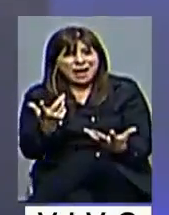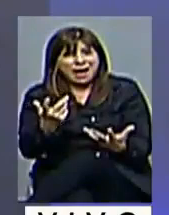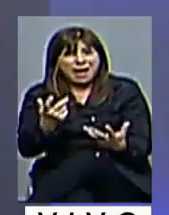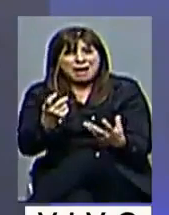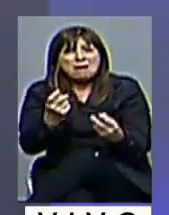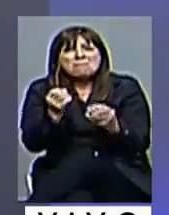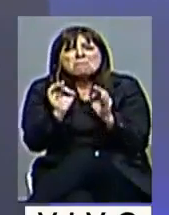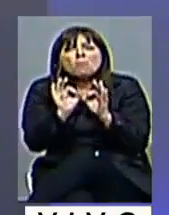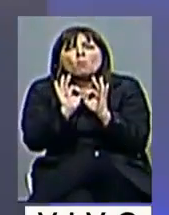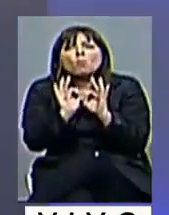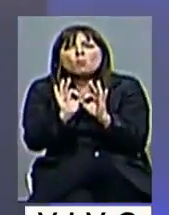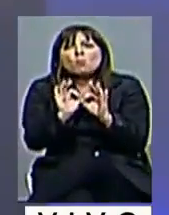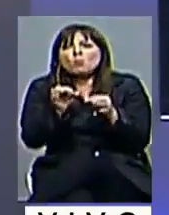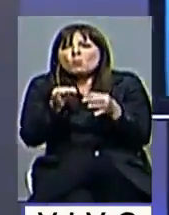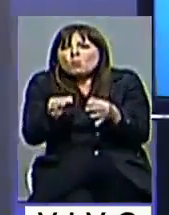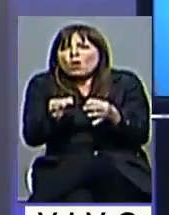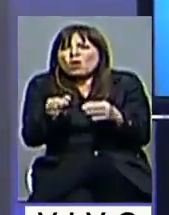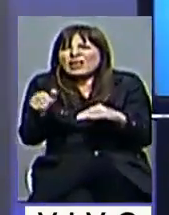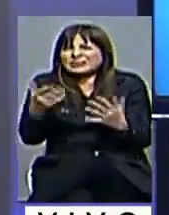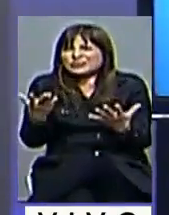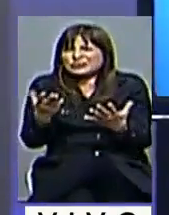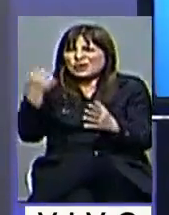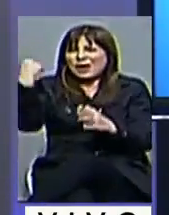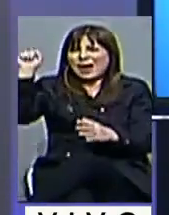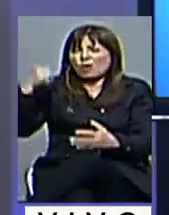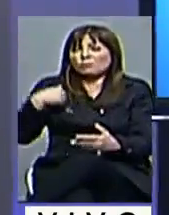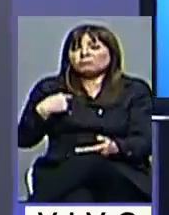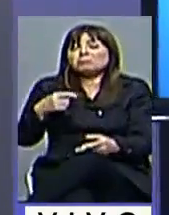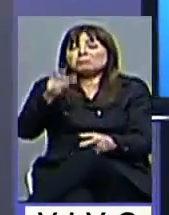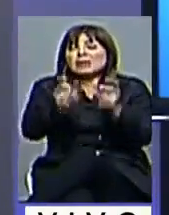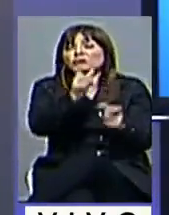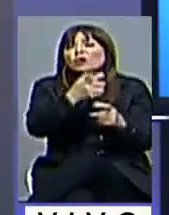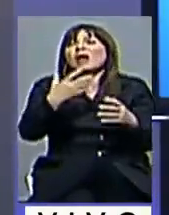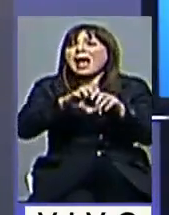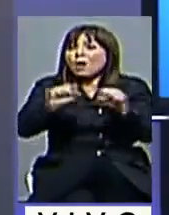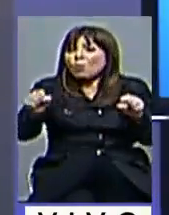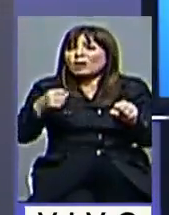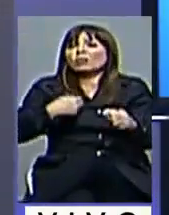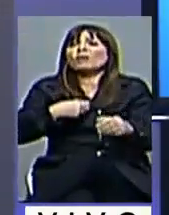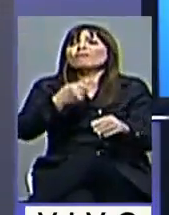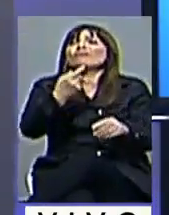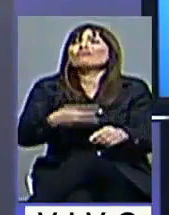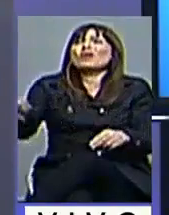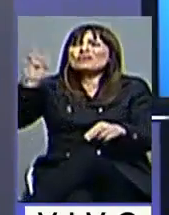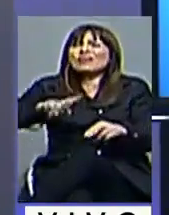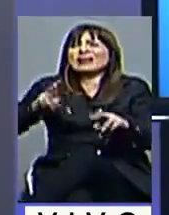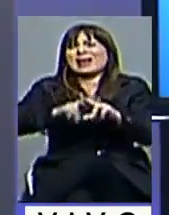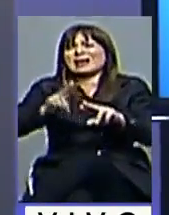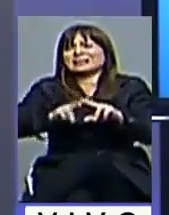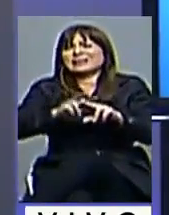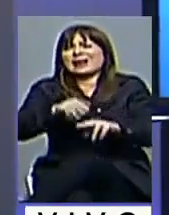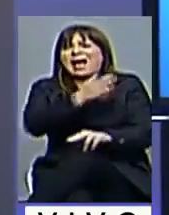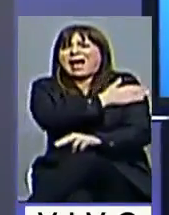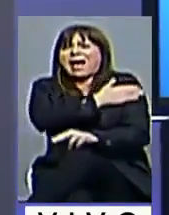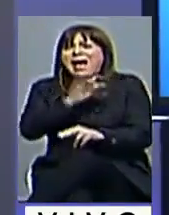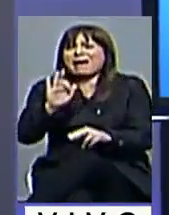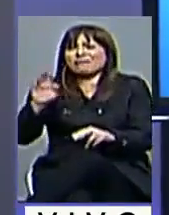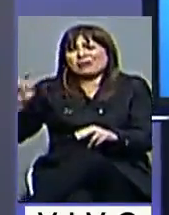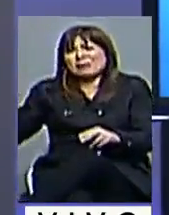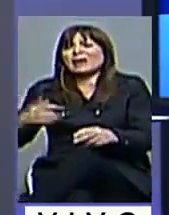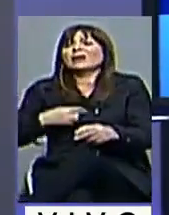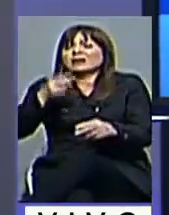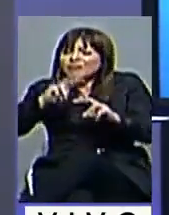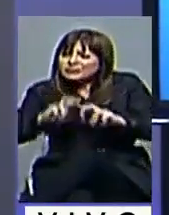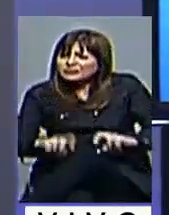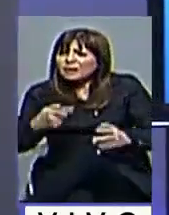pienso. Mucha gente estaba de acuerdo con algunas ideas de que hay que reformular cosas en nuestro sistema, revisar el sistema AFP, revisar la gratuidad en